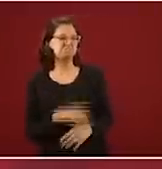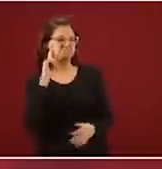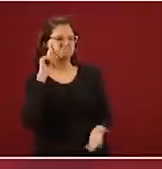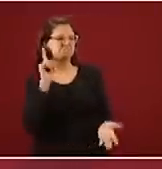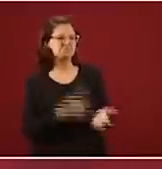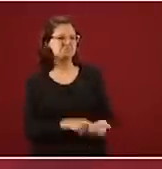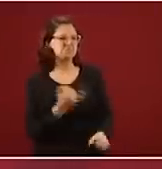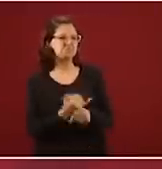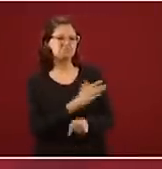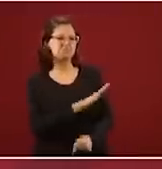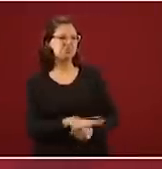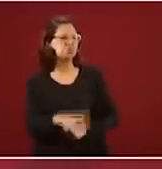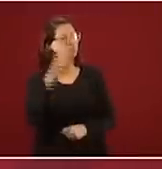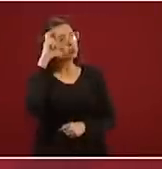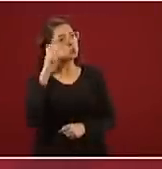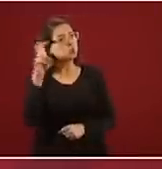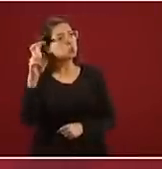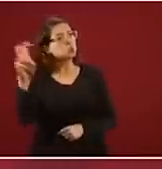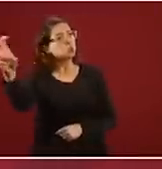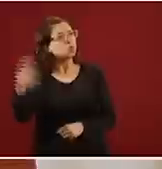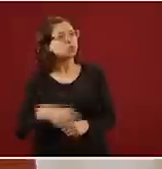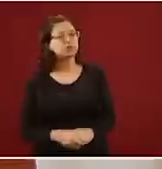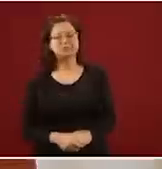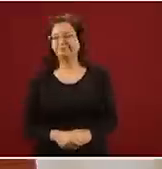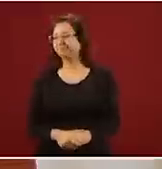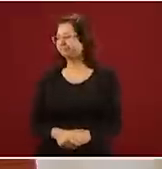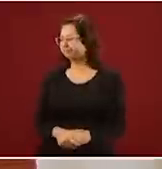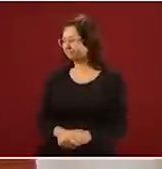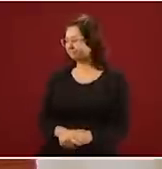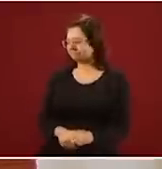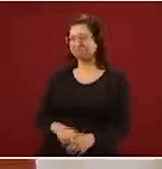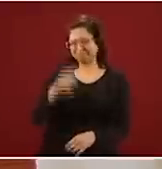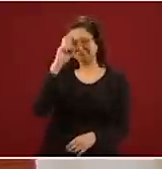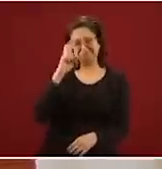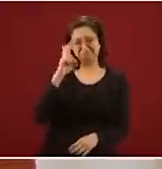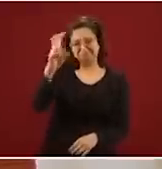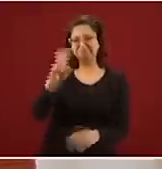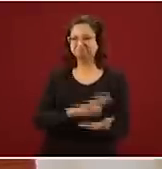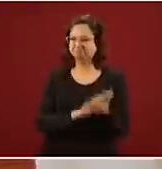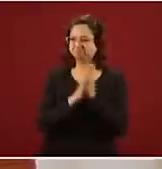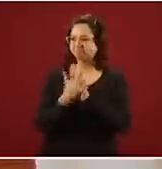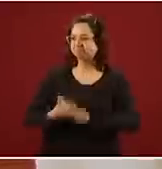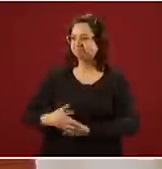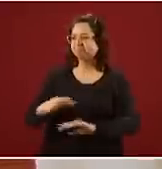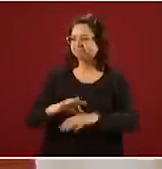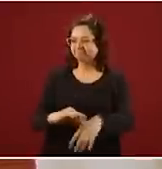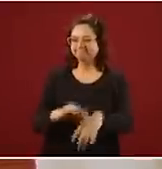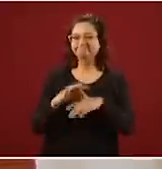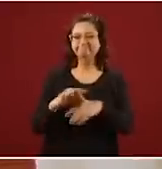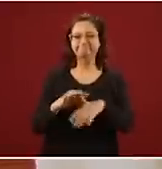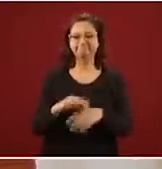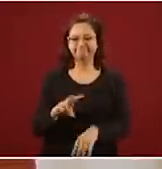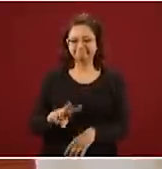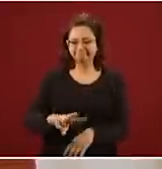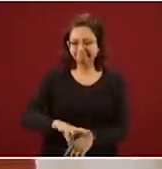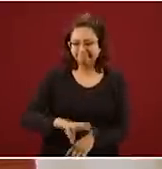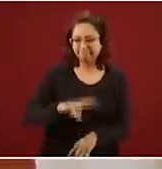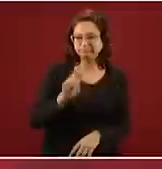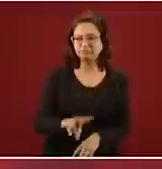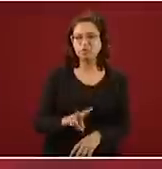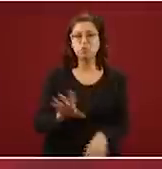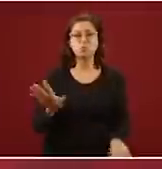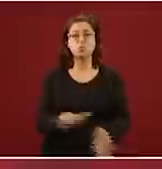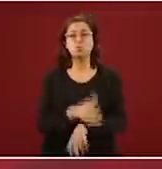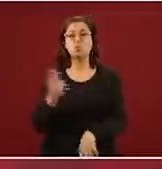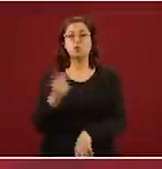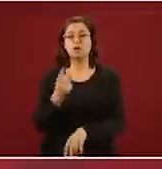pero el sueño se va a convertir en realidad y la utopía es lo que nos hace caminar